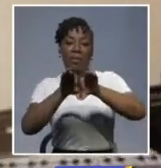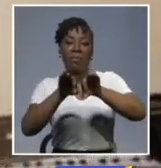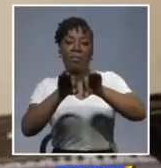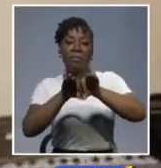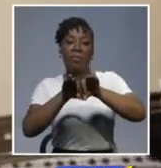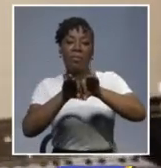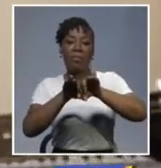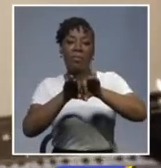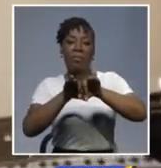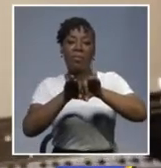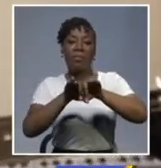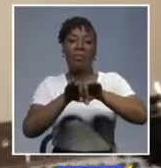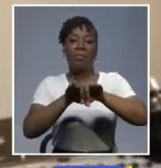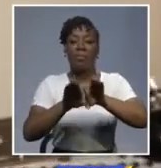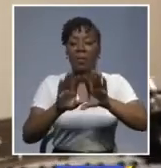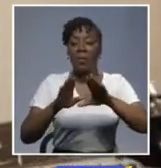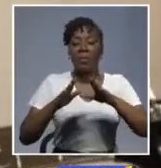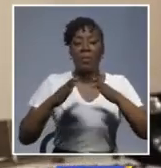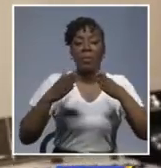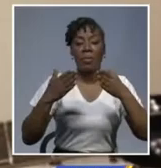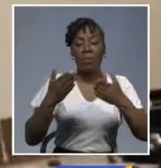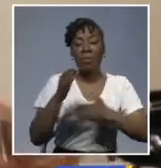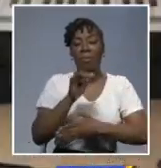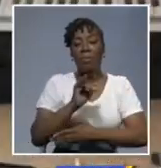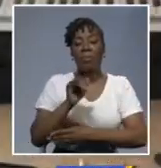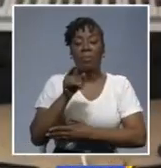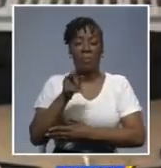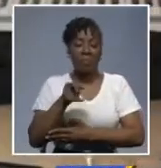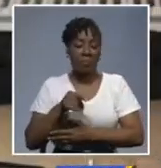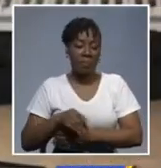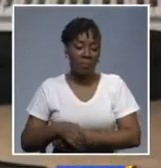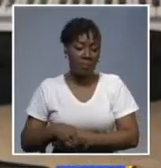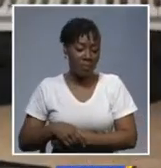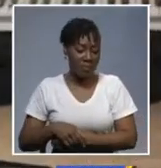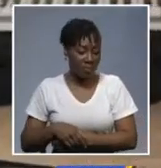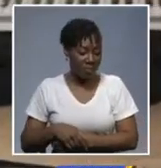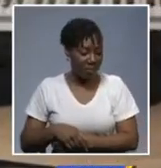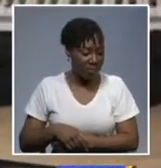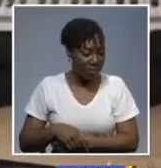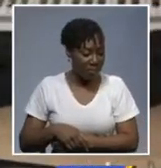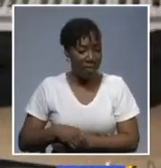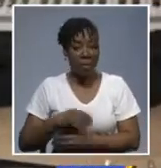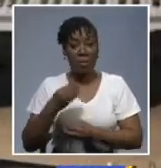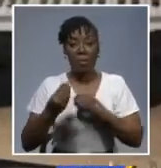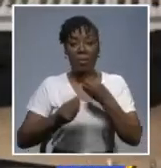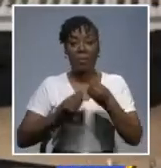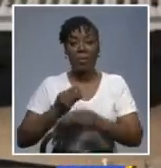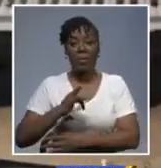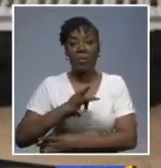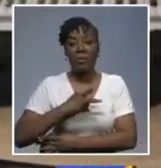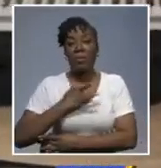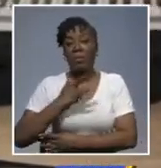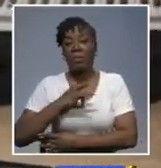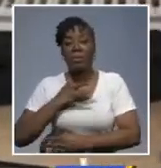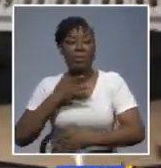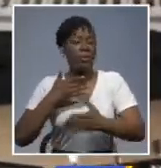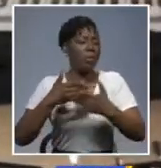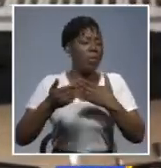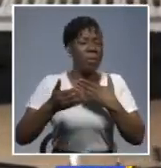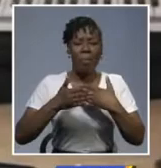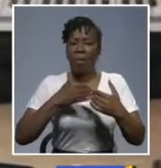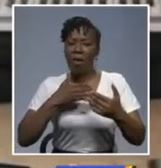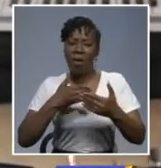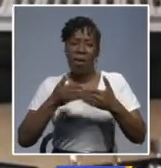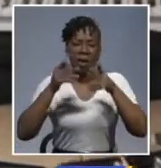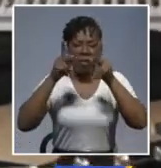prioridad. Yo también soy como los demás. Siga lo que siente, no importa que la